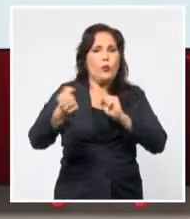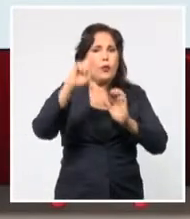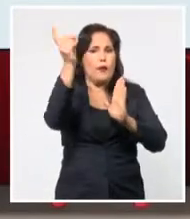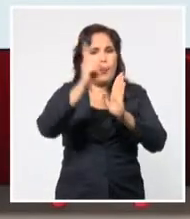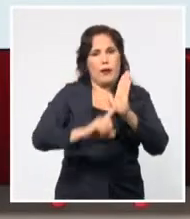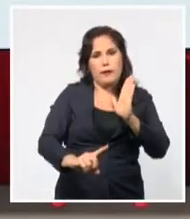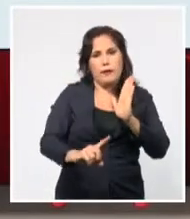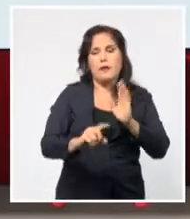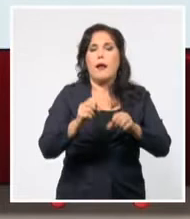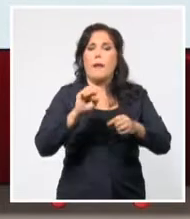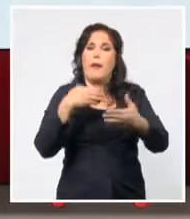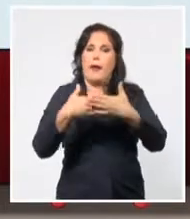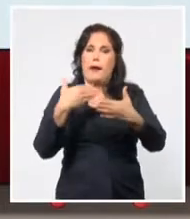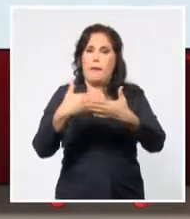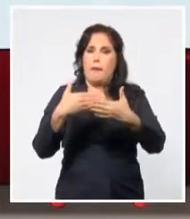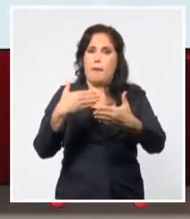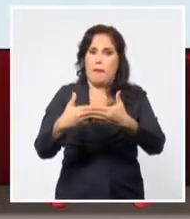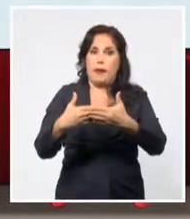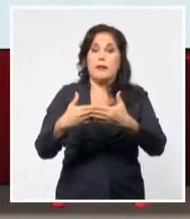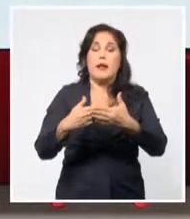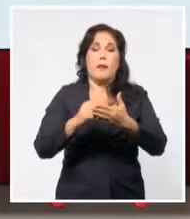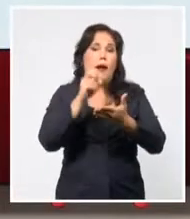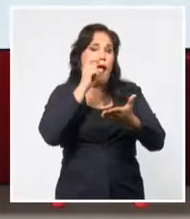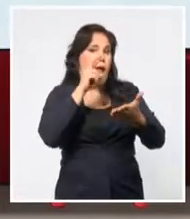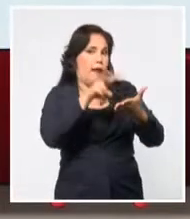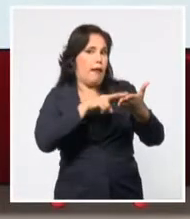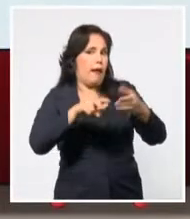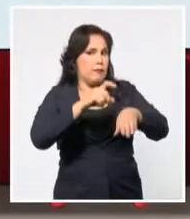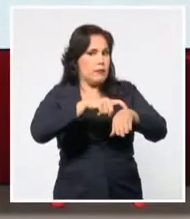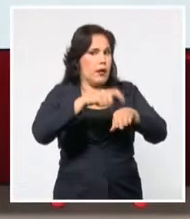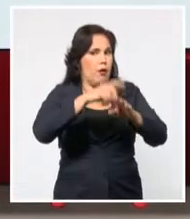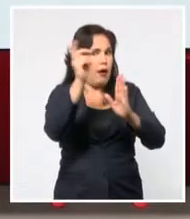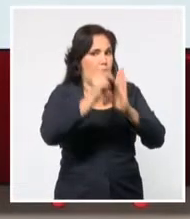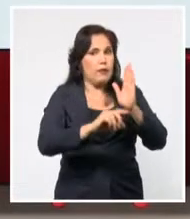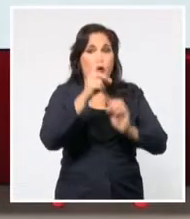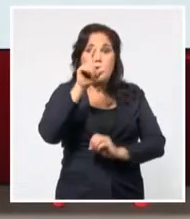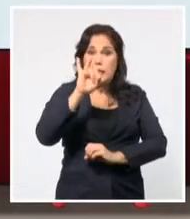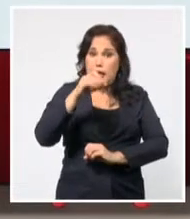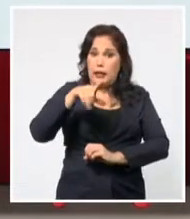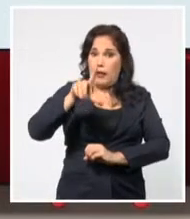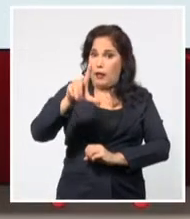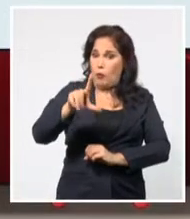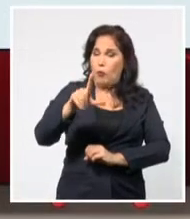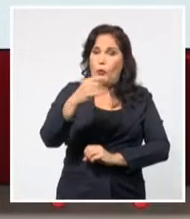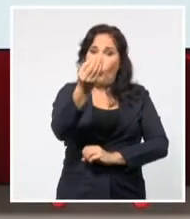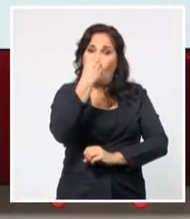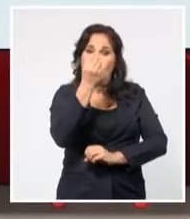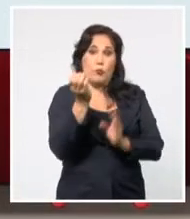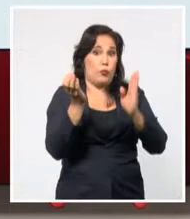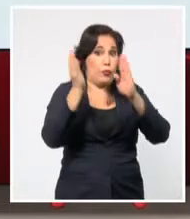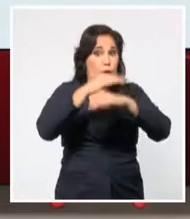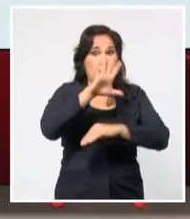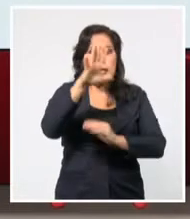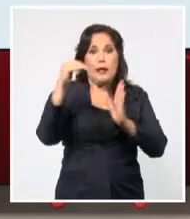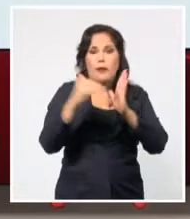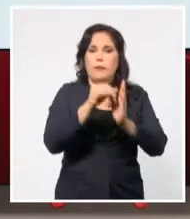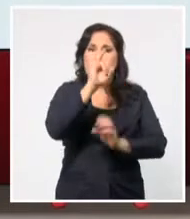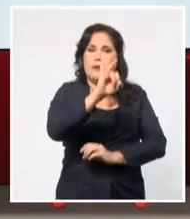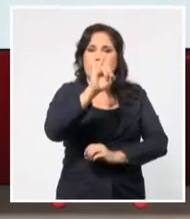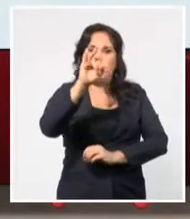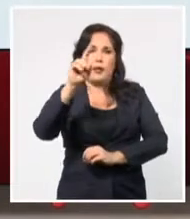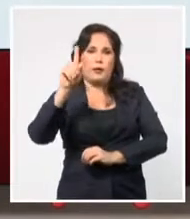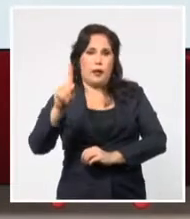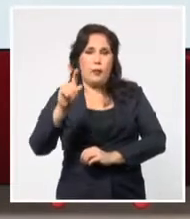las entidades de la autolectura. Hasta el 7 de julio se han dejado de consumir